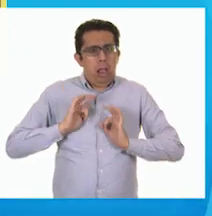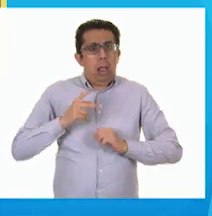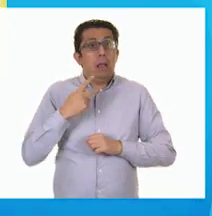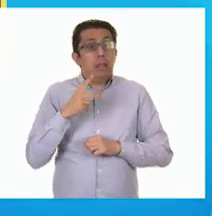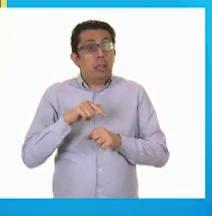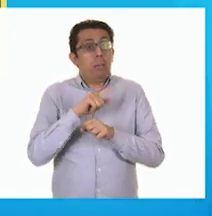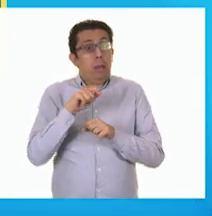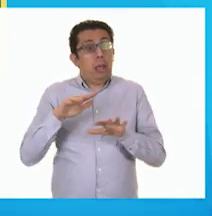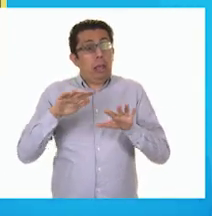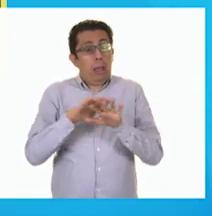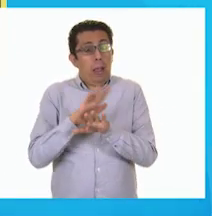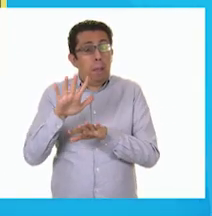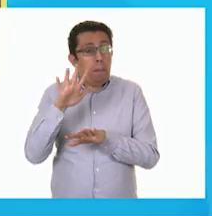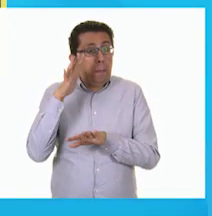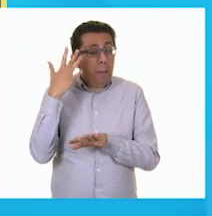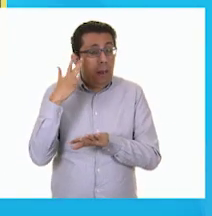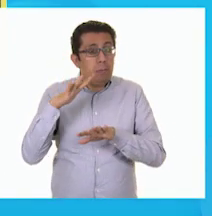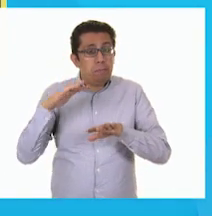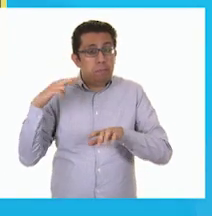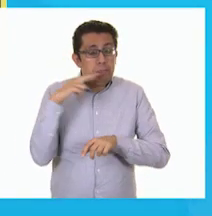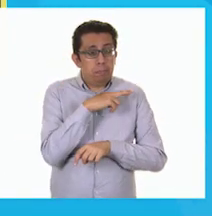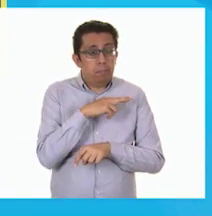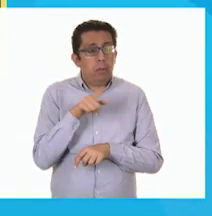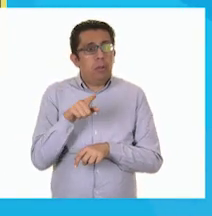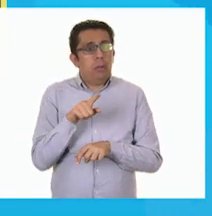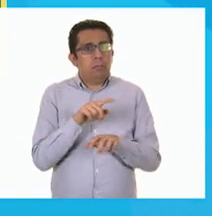diferentes velocidades. Esto es rápido.